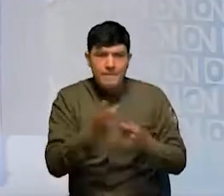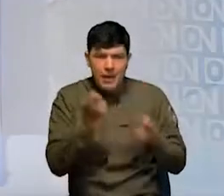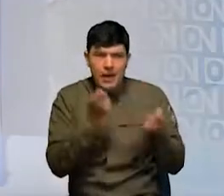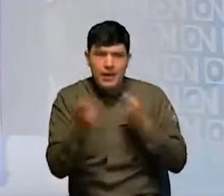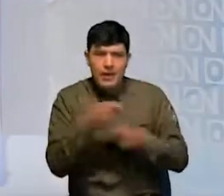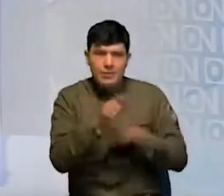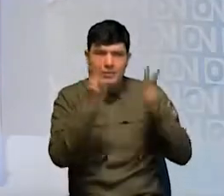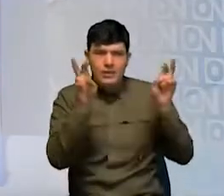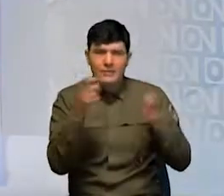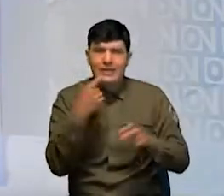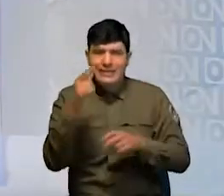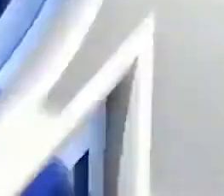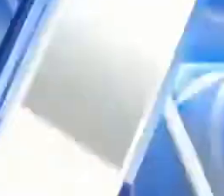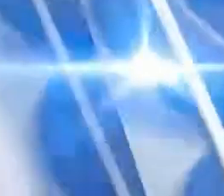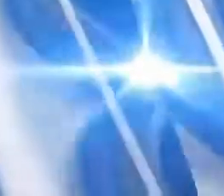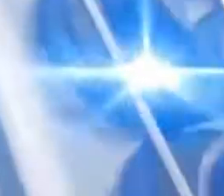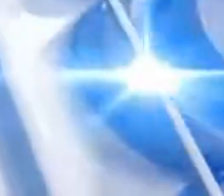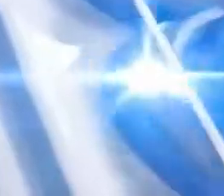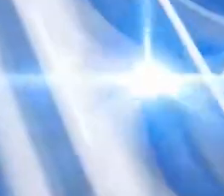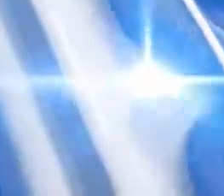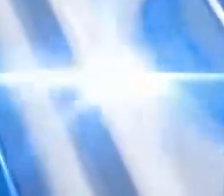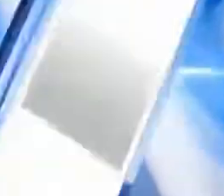Jorge Colmenares con los detalles. Adelante.